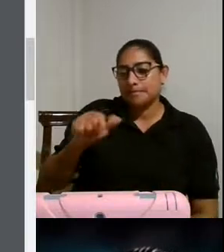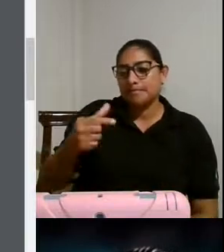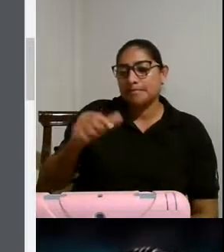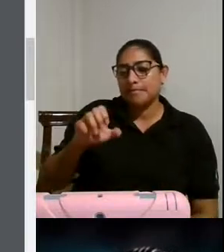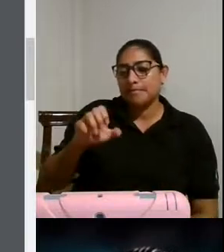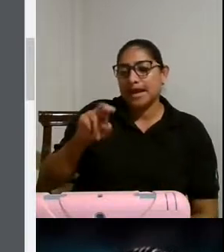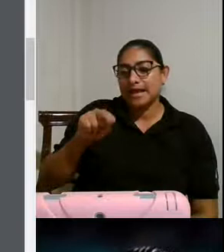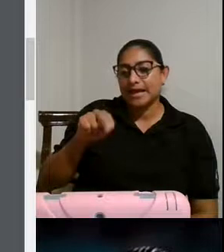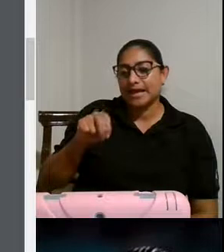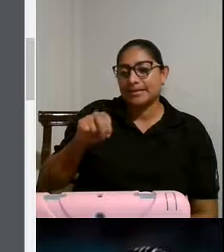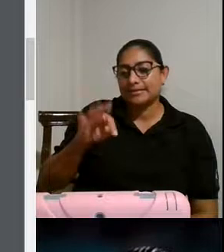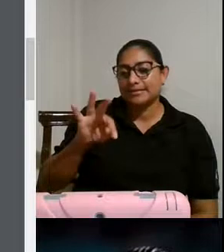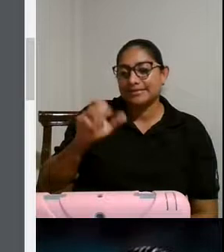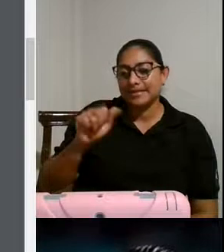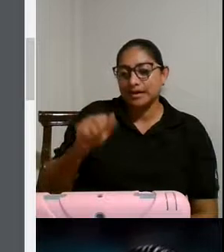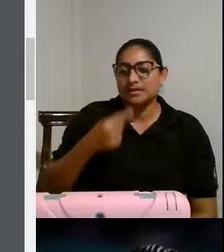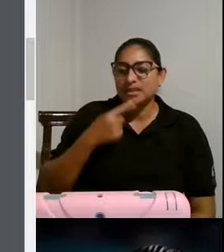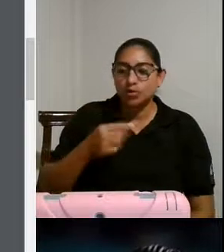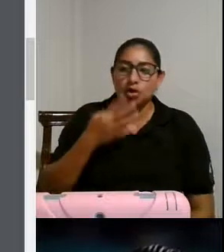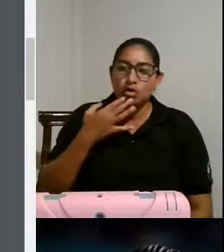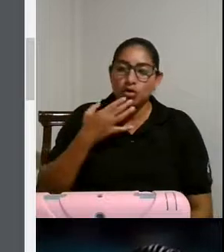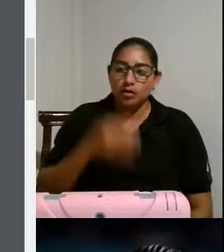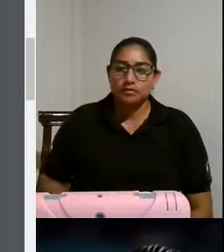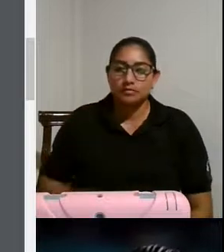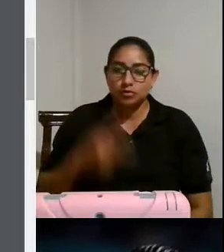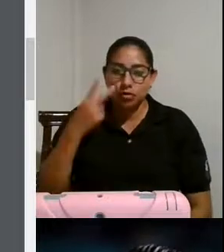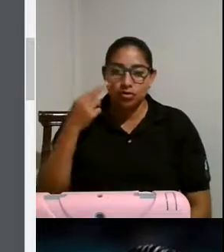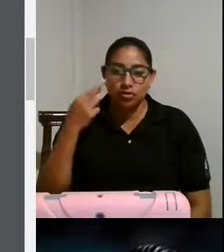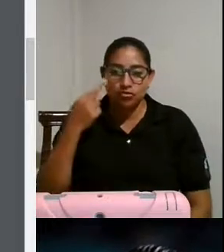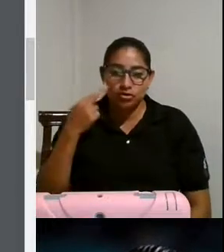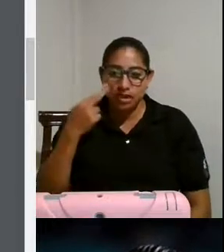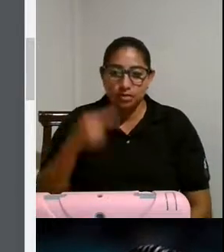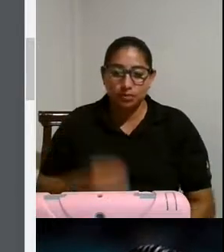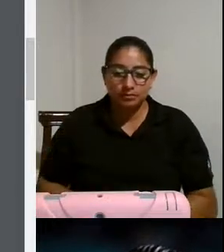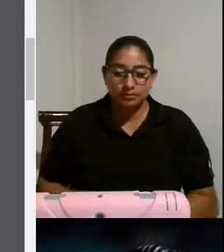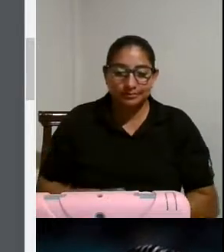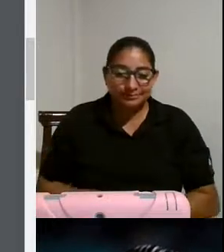resta, debemos utilizar paréntesis. ¿Mm?